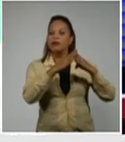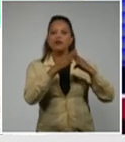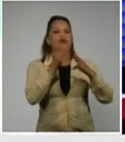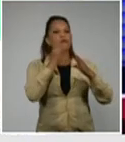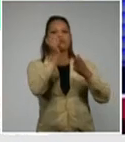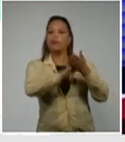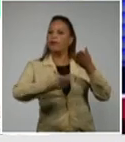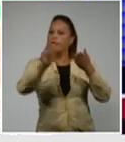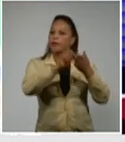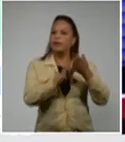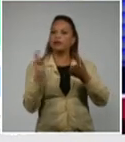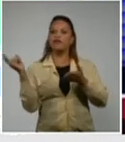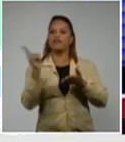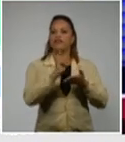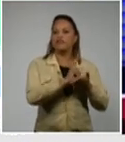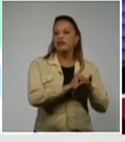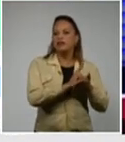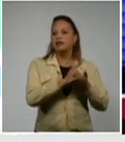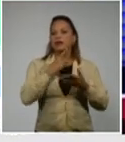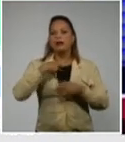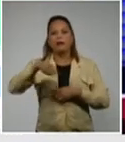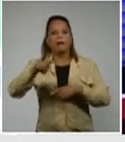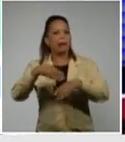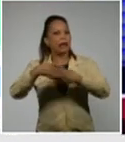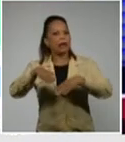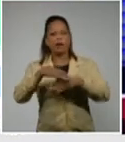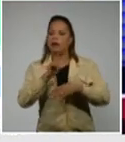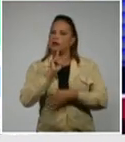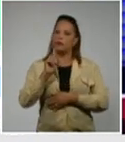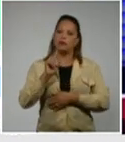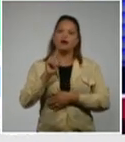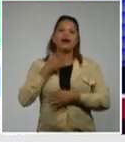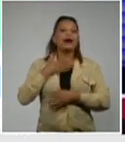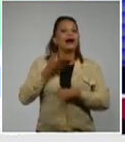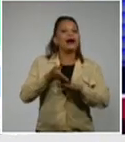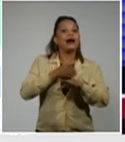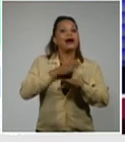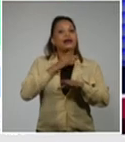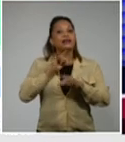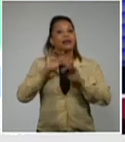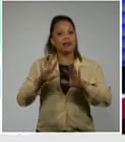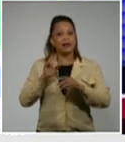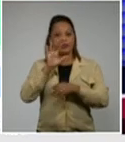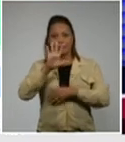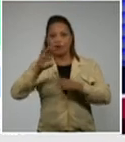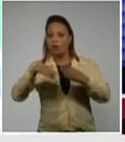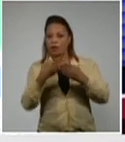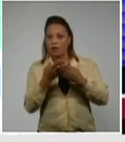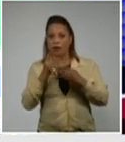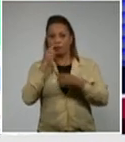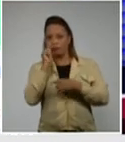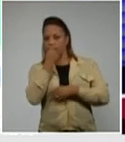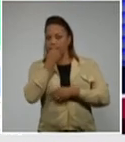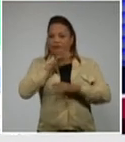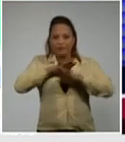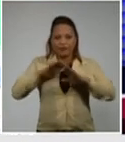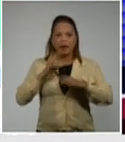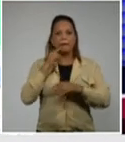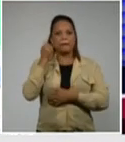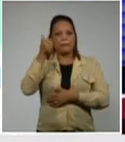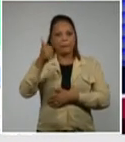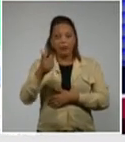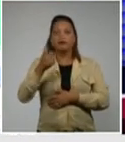visitas, no salir hasta que no se me realice el PCR al 5.º día y tenga el